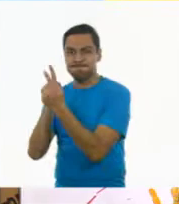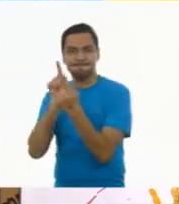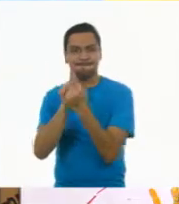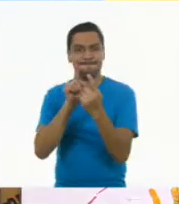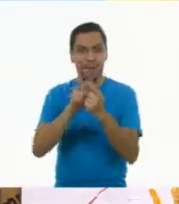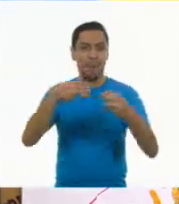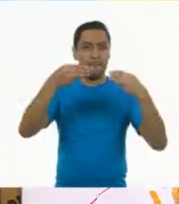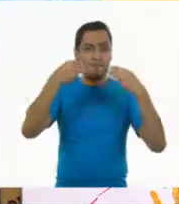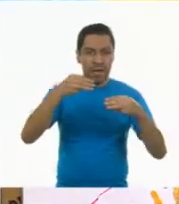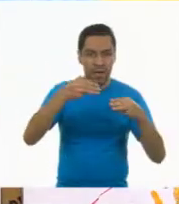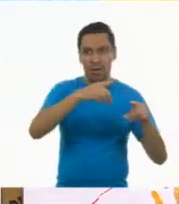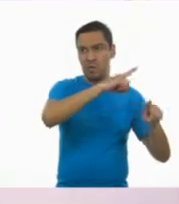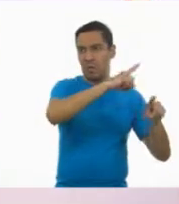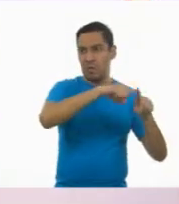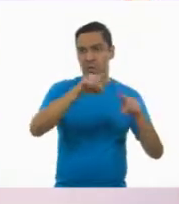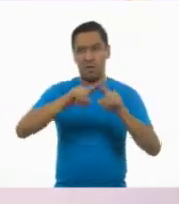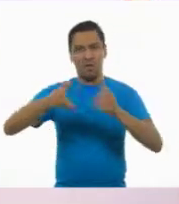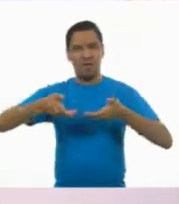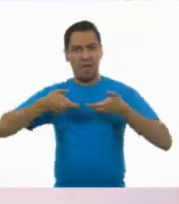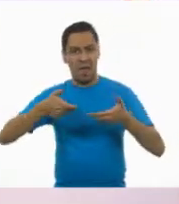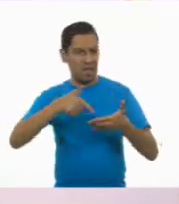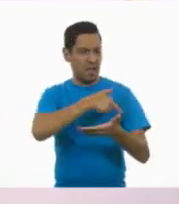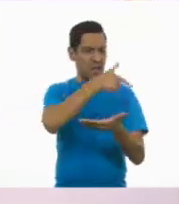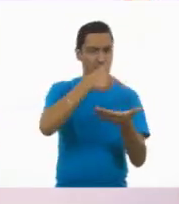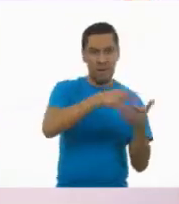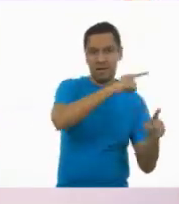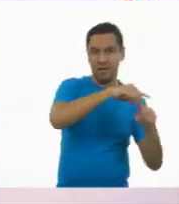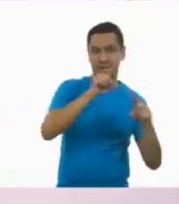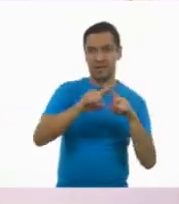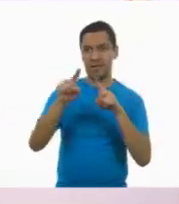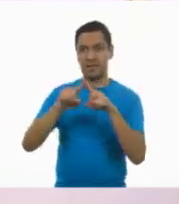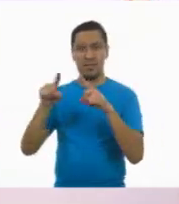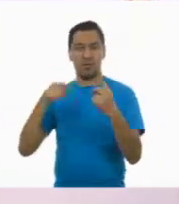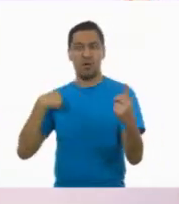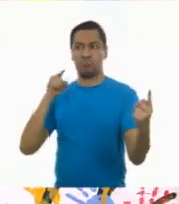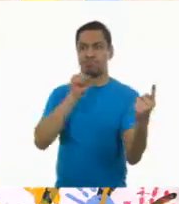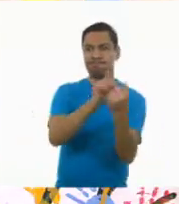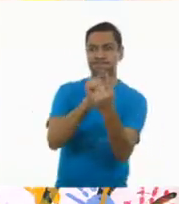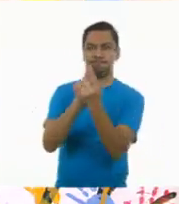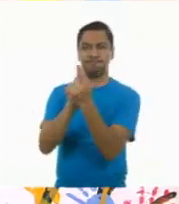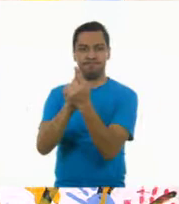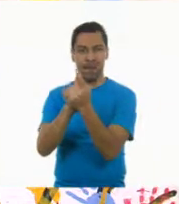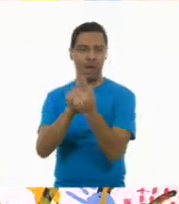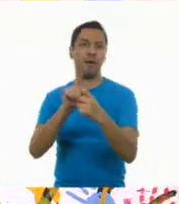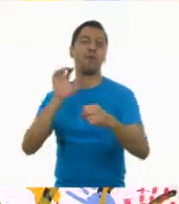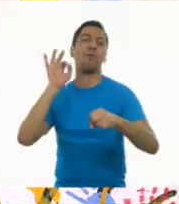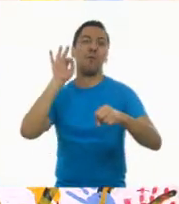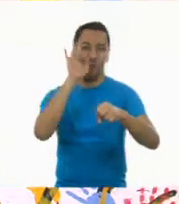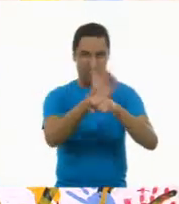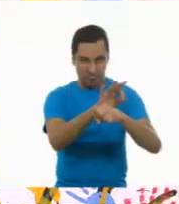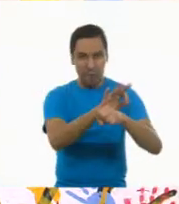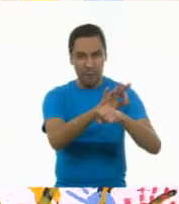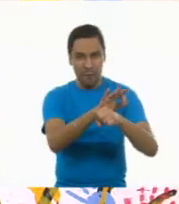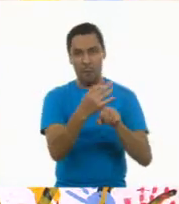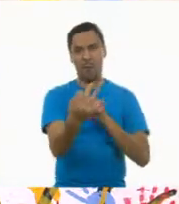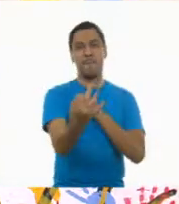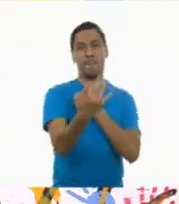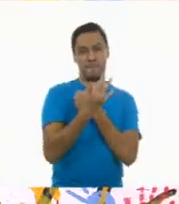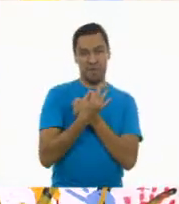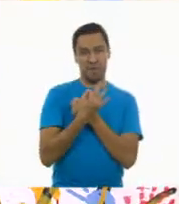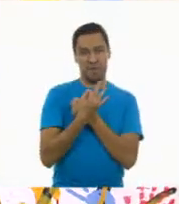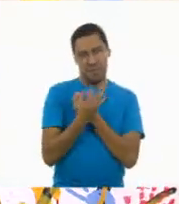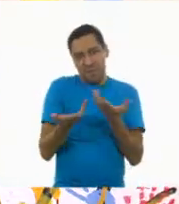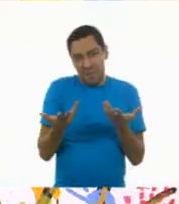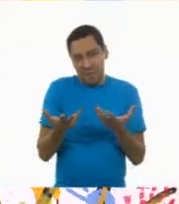en el súper, por ejemplo. ¿Por qué? Pues porque al tomar las medidas adecuadas para evitar el